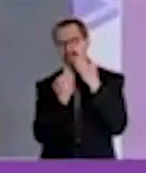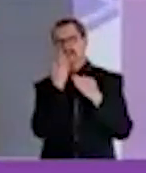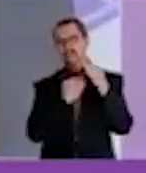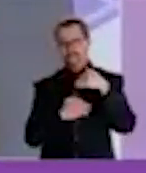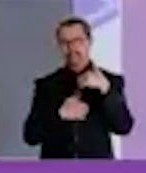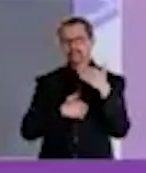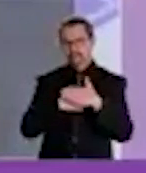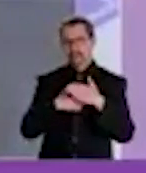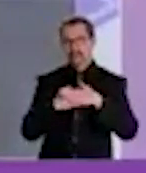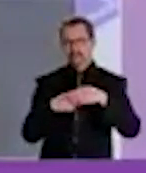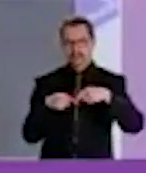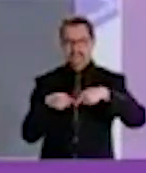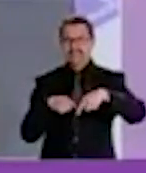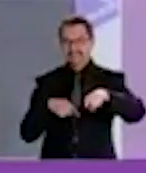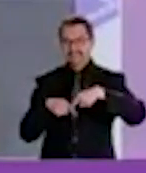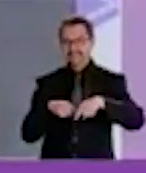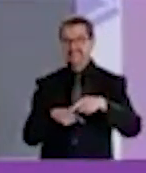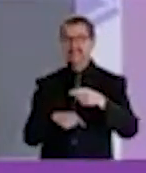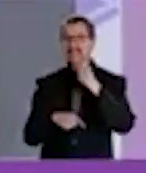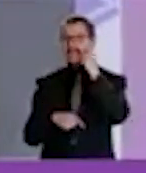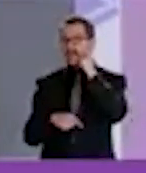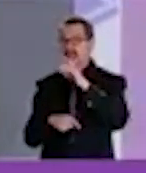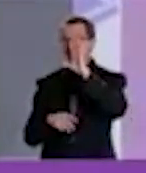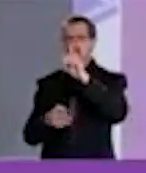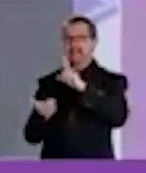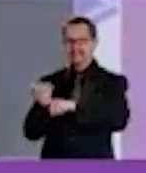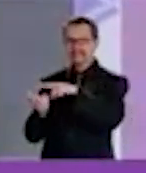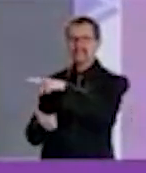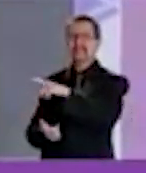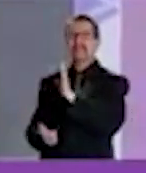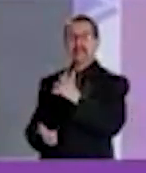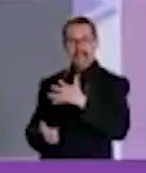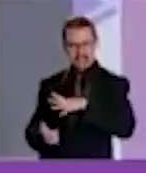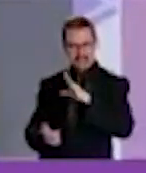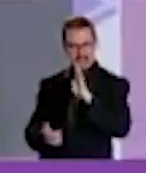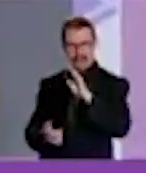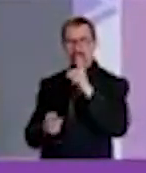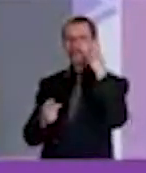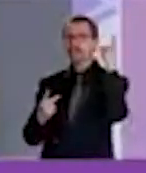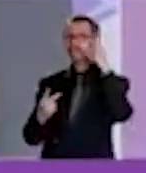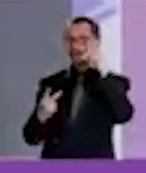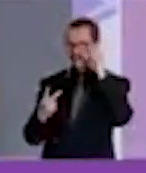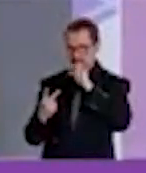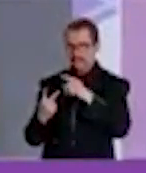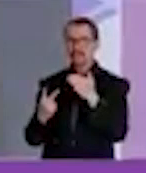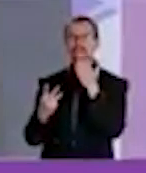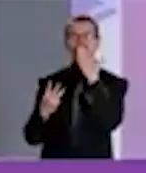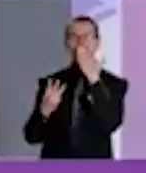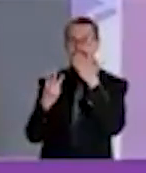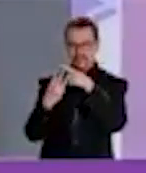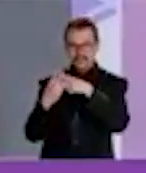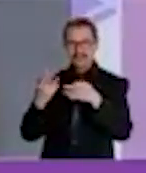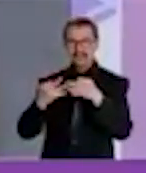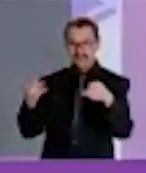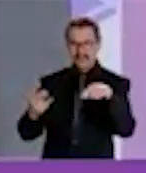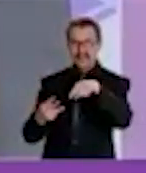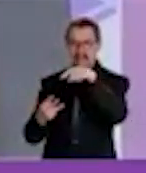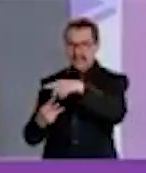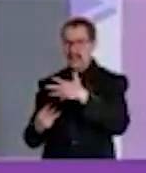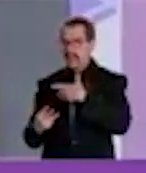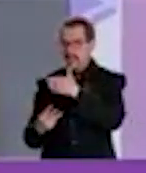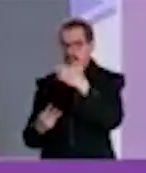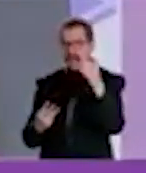siembra marihuana y en durango y en sonora y prácticamente y dónde hay tierra en nuestro país se siembra marihuana